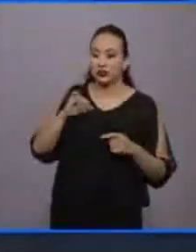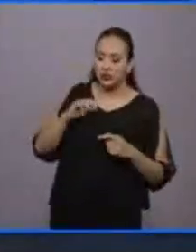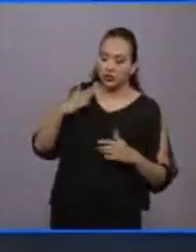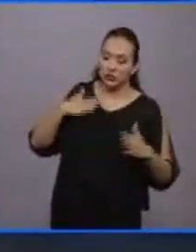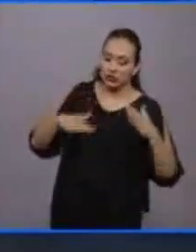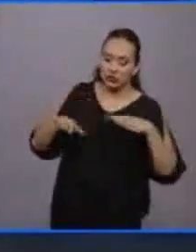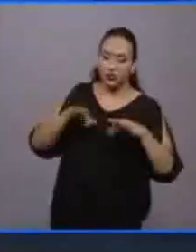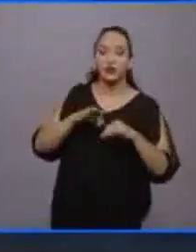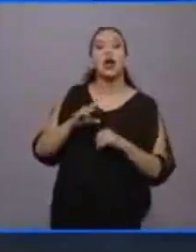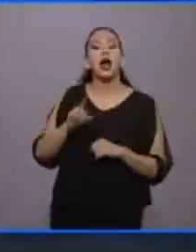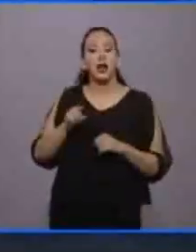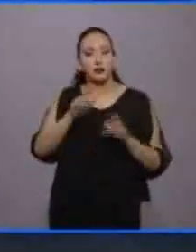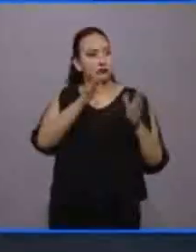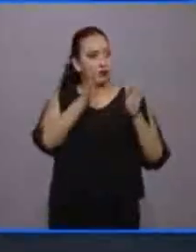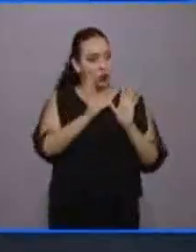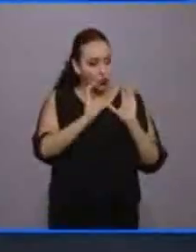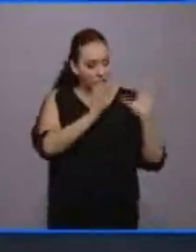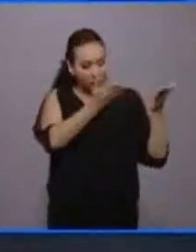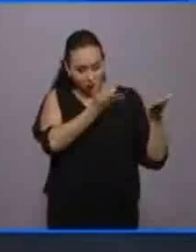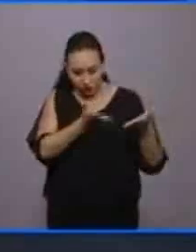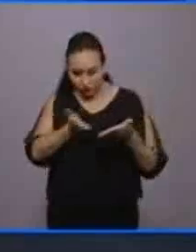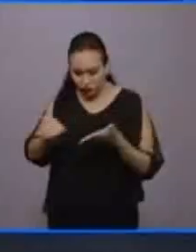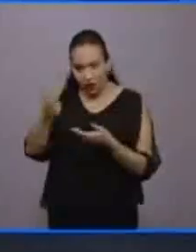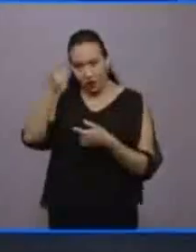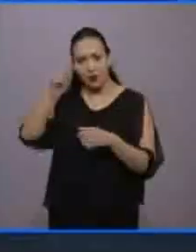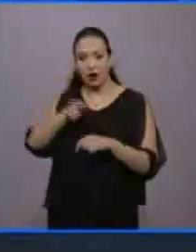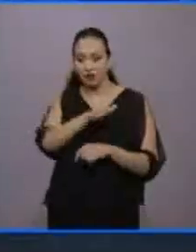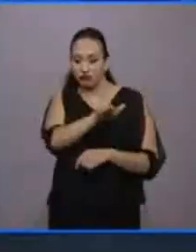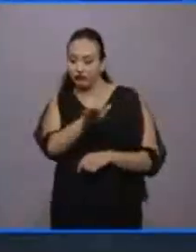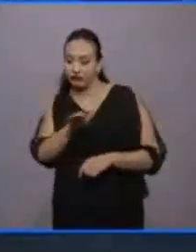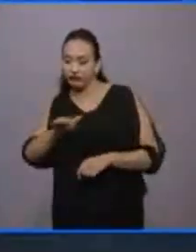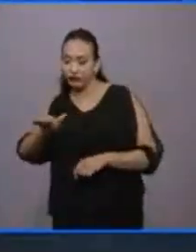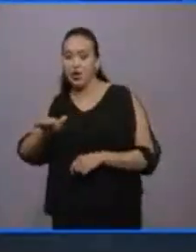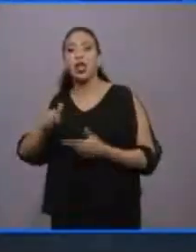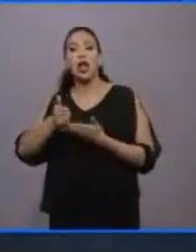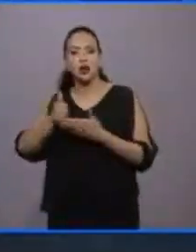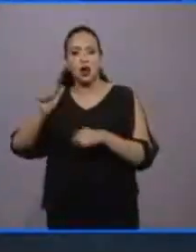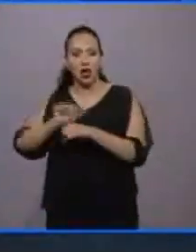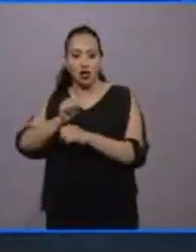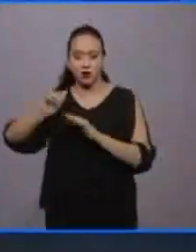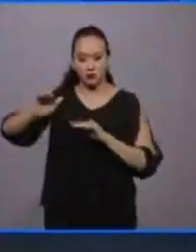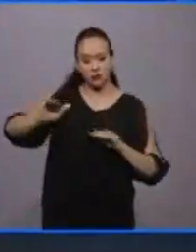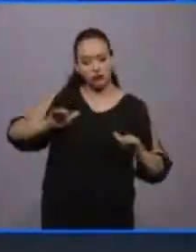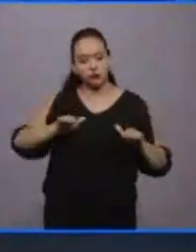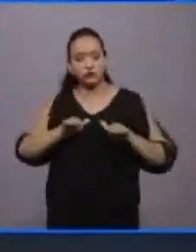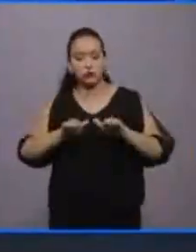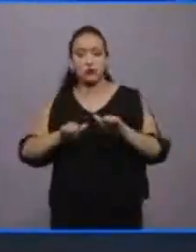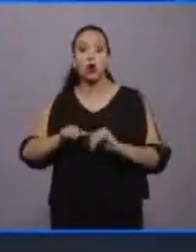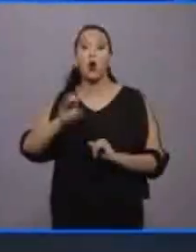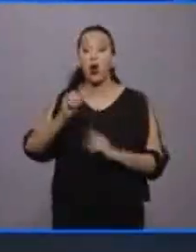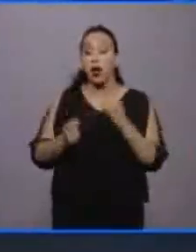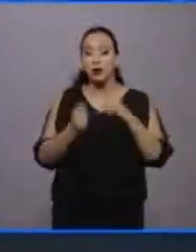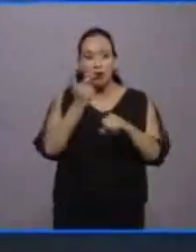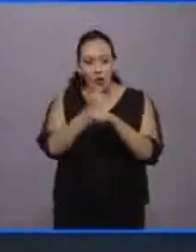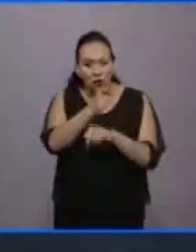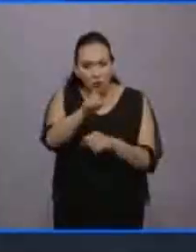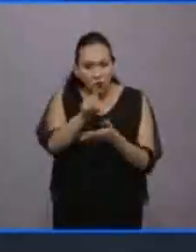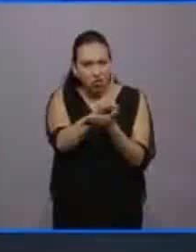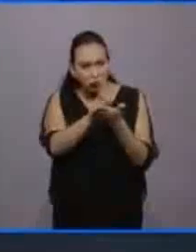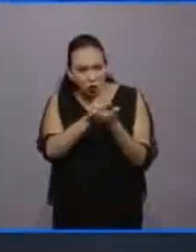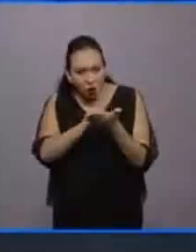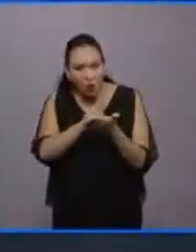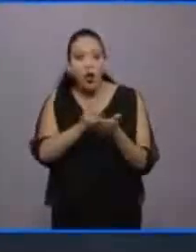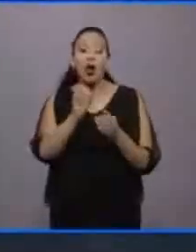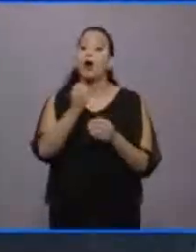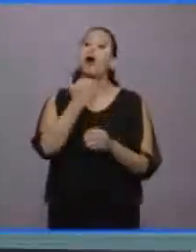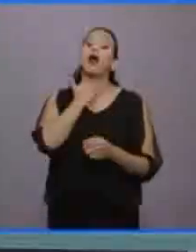momento de la conducción, y sobre todo también detectar algún tipo de grado de alguna sustancia tóxica, básicamente de